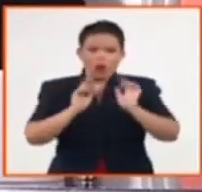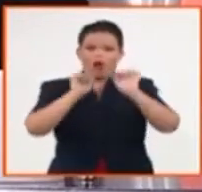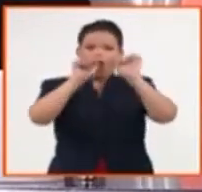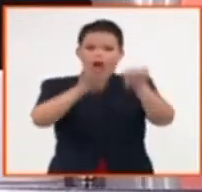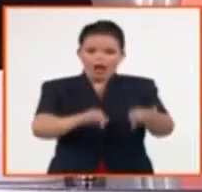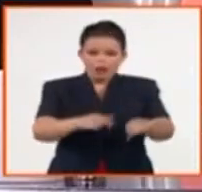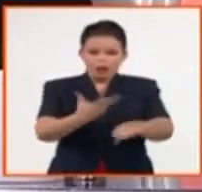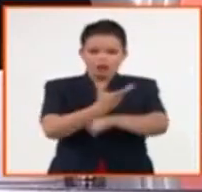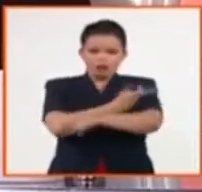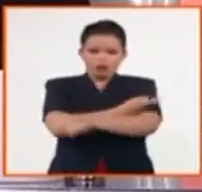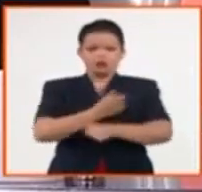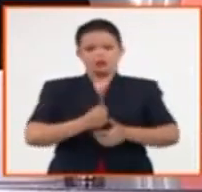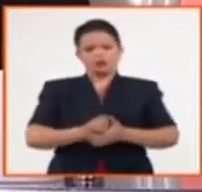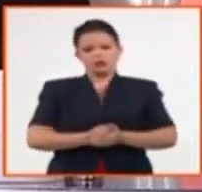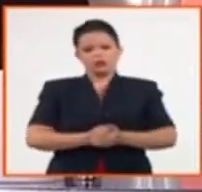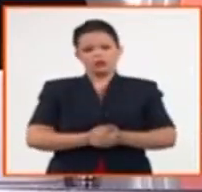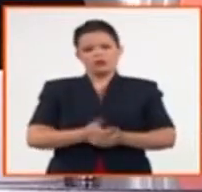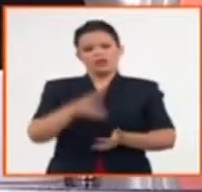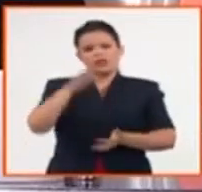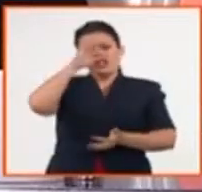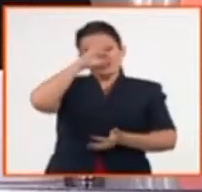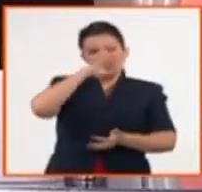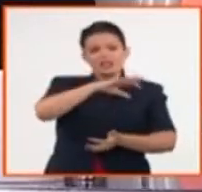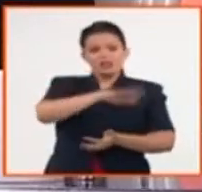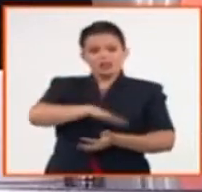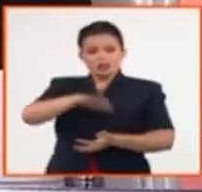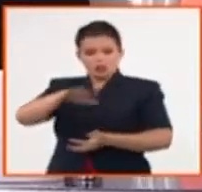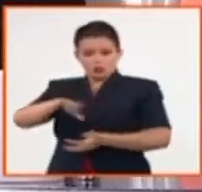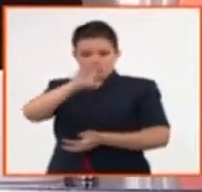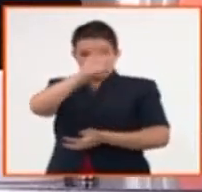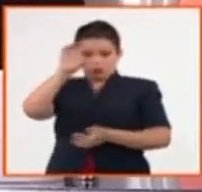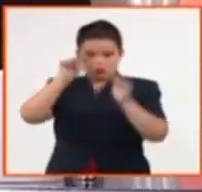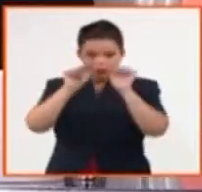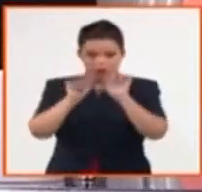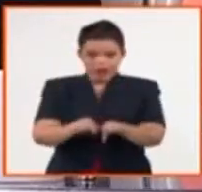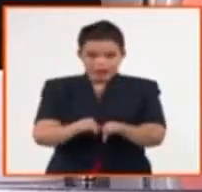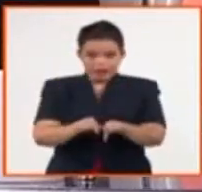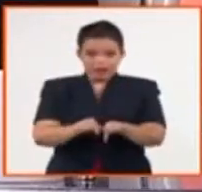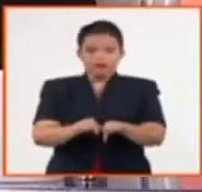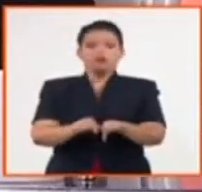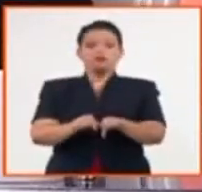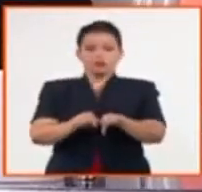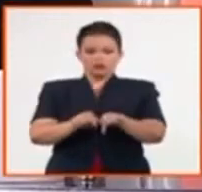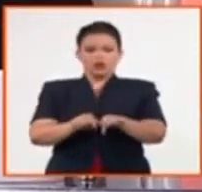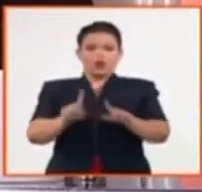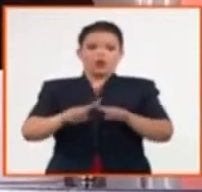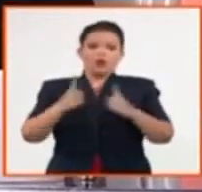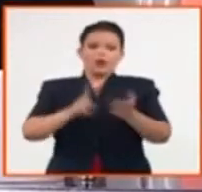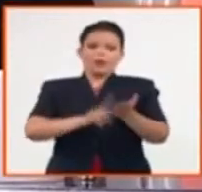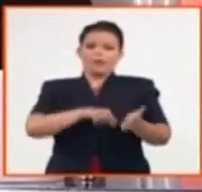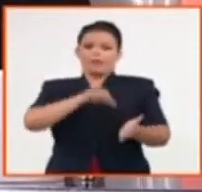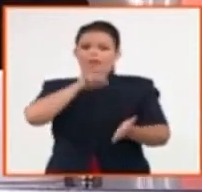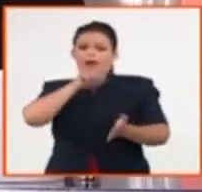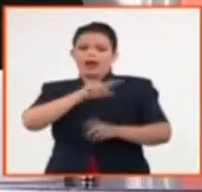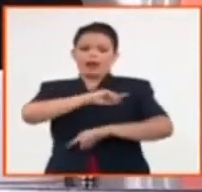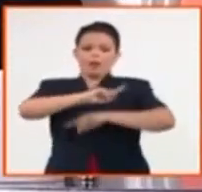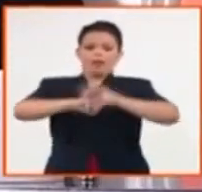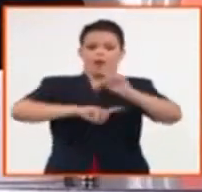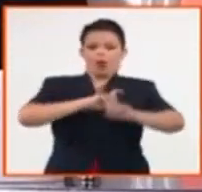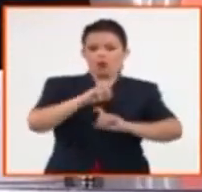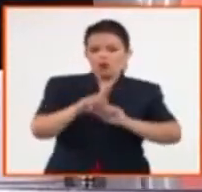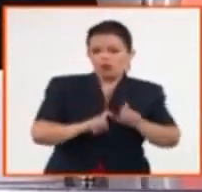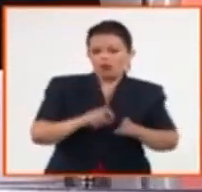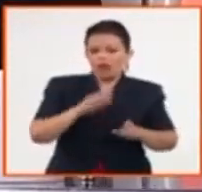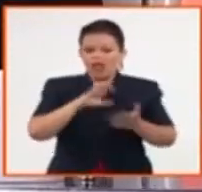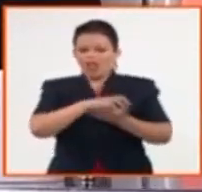círculos infantiles, creo que es una tranquilidad para la familia. Muchos nos han preguntado, ¿y van a vacunar en los círculos infantiles? Bueno, estamos brindando, si salud lo requiere, así se